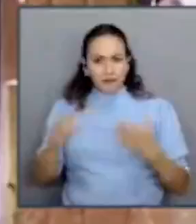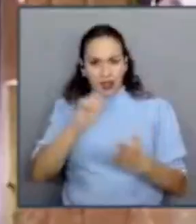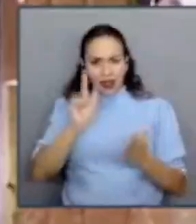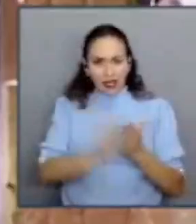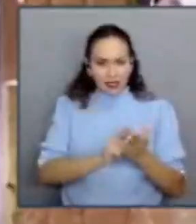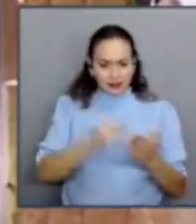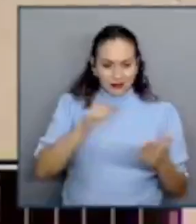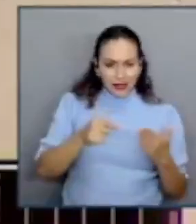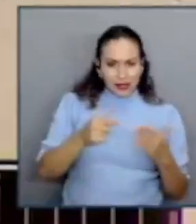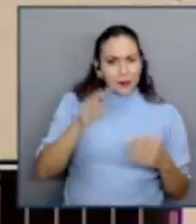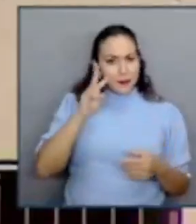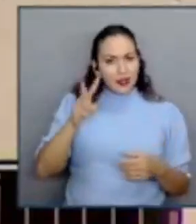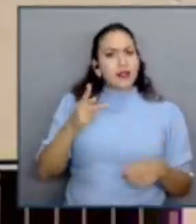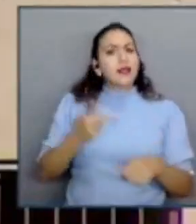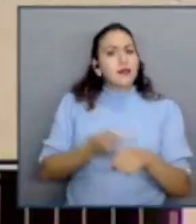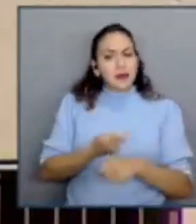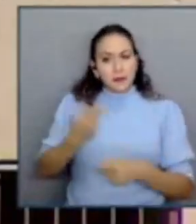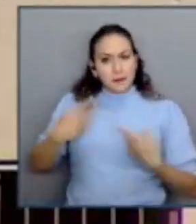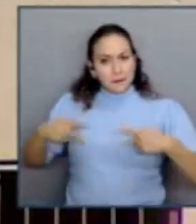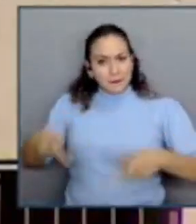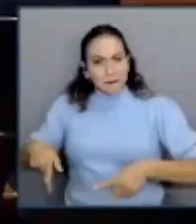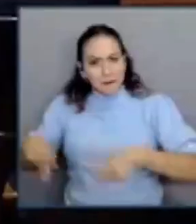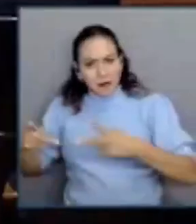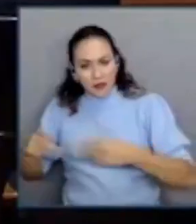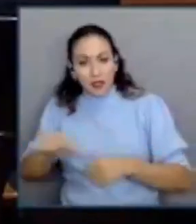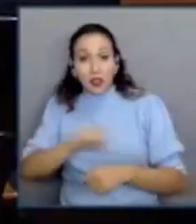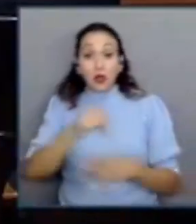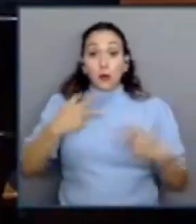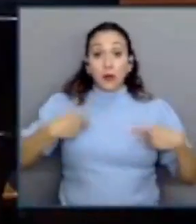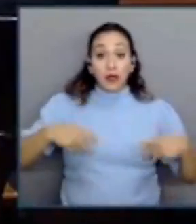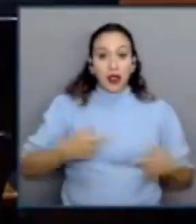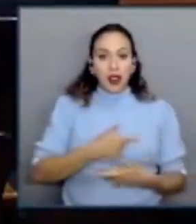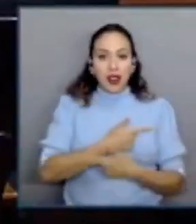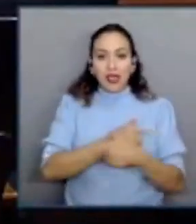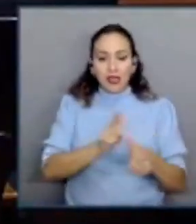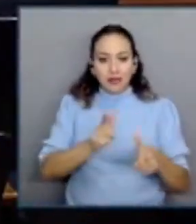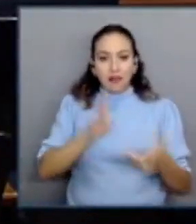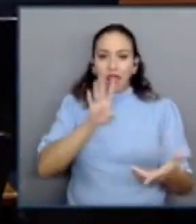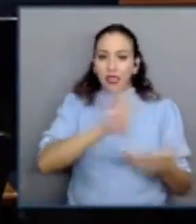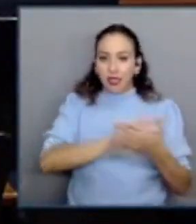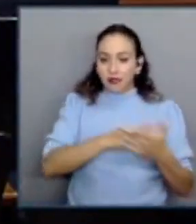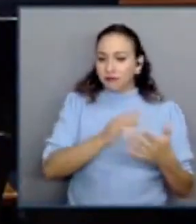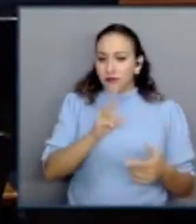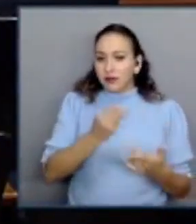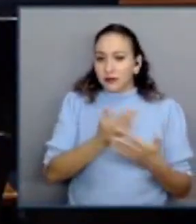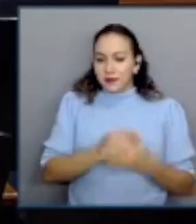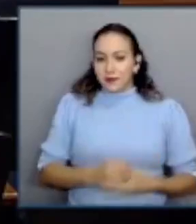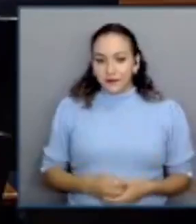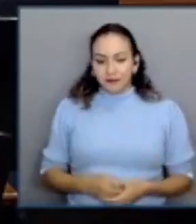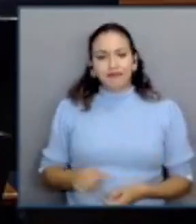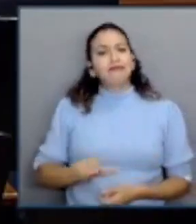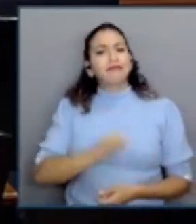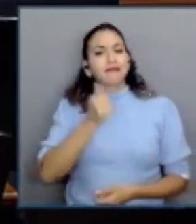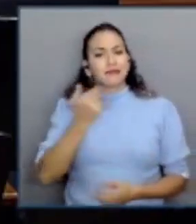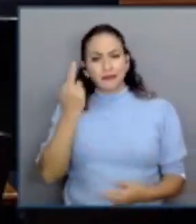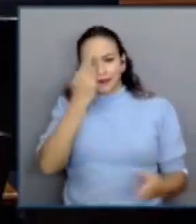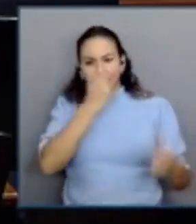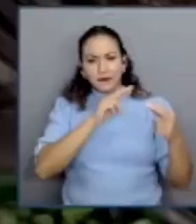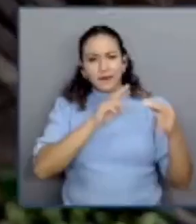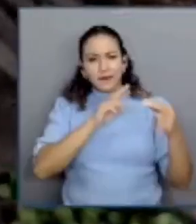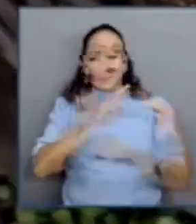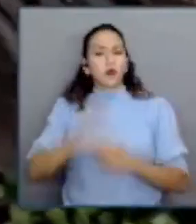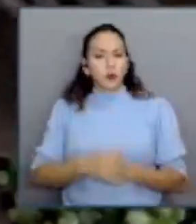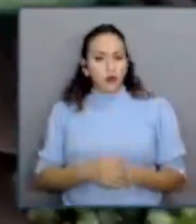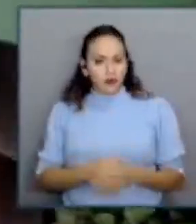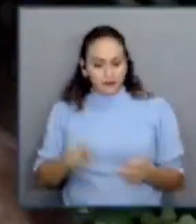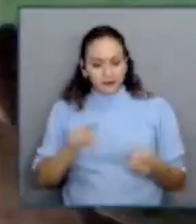la obtención y solicitud de la libertad condicionada. Hay otro amparo en revisión por el que la sala analizaría la compatibilidad constitucional de